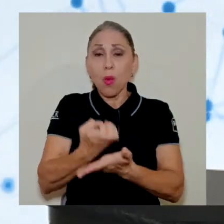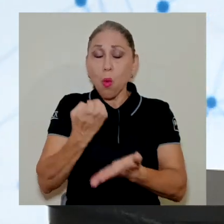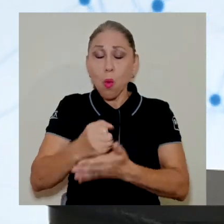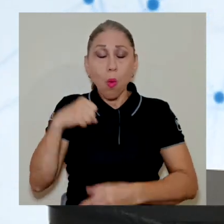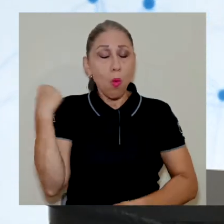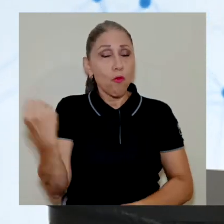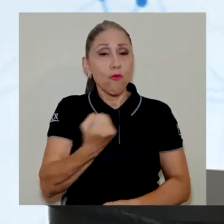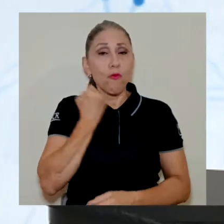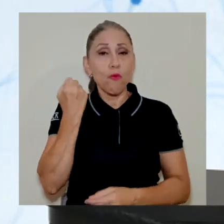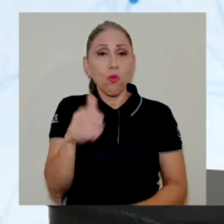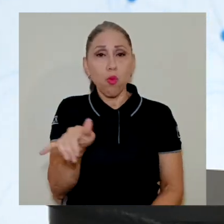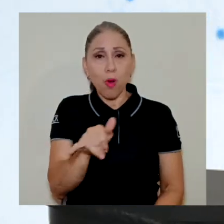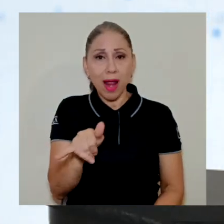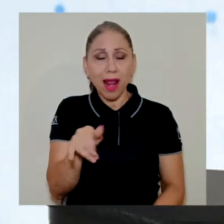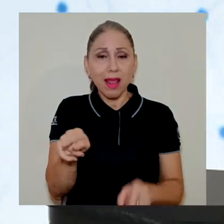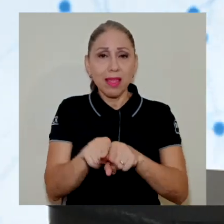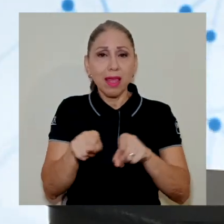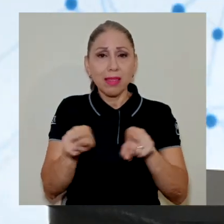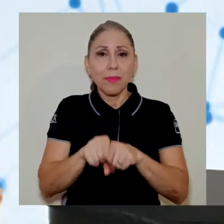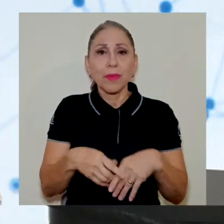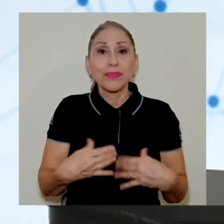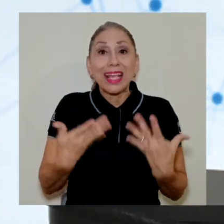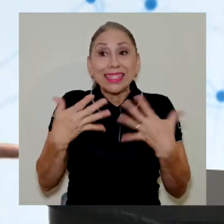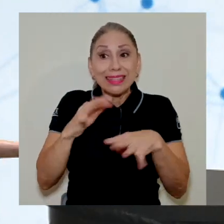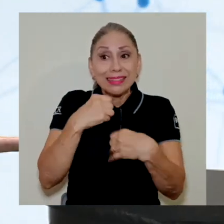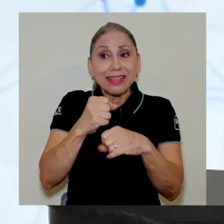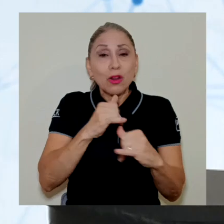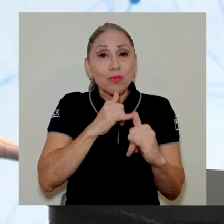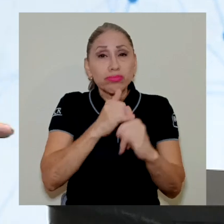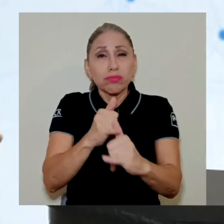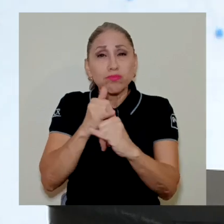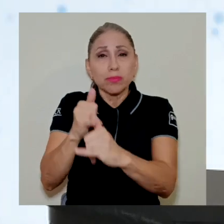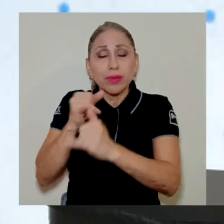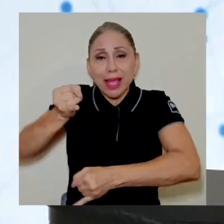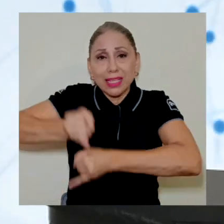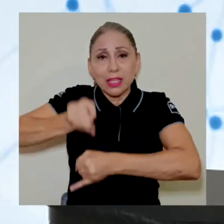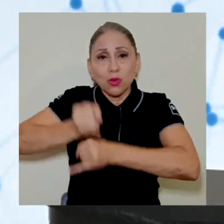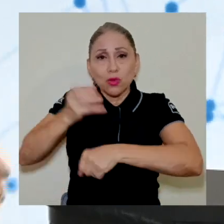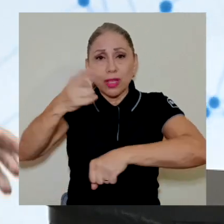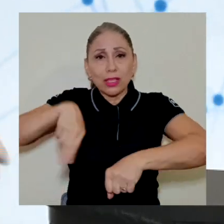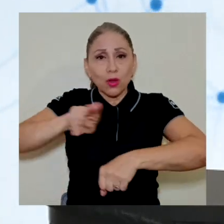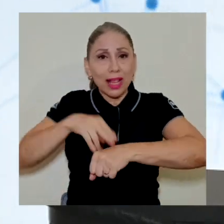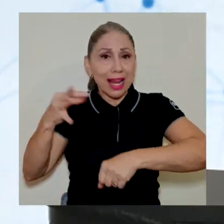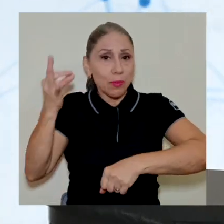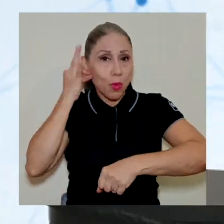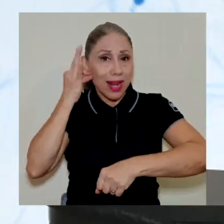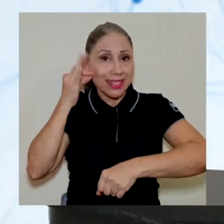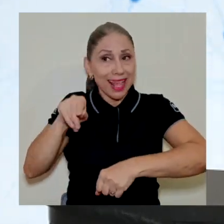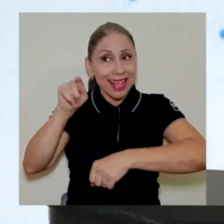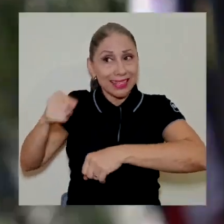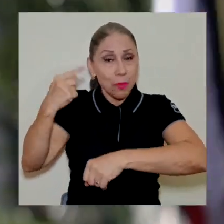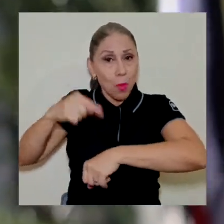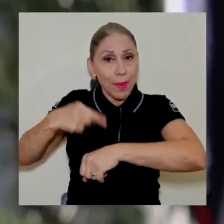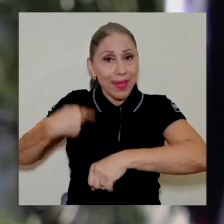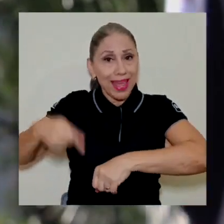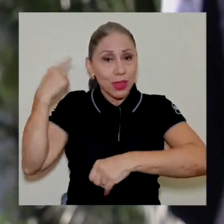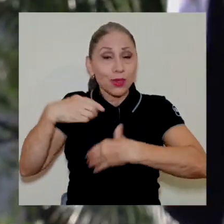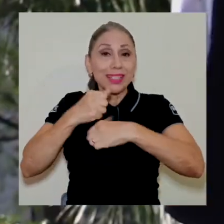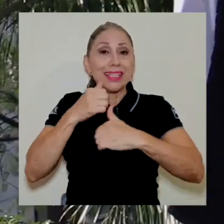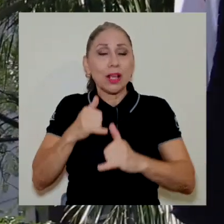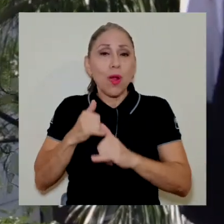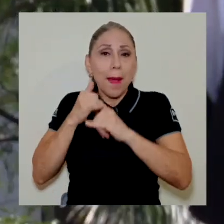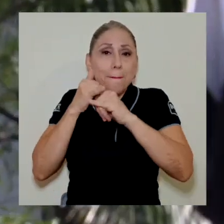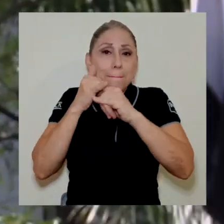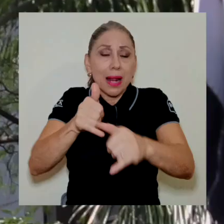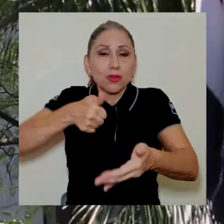económico muy fuerte. Y ante varias denuncias que se dieron en el Instituto Nacional de las Mujeres en ese momento, se pusieron